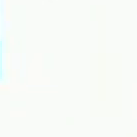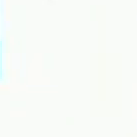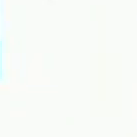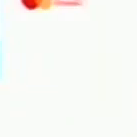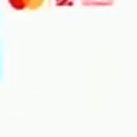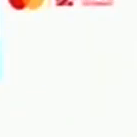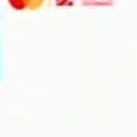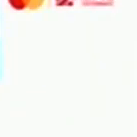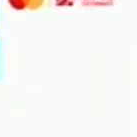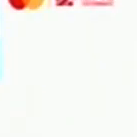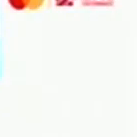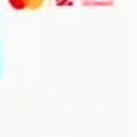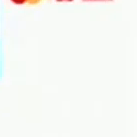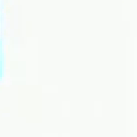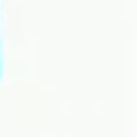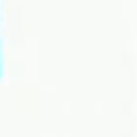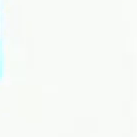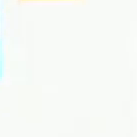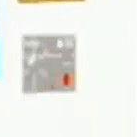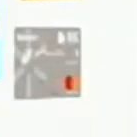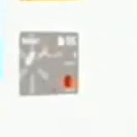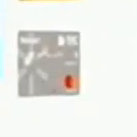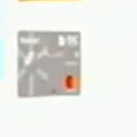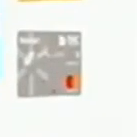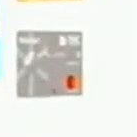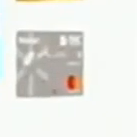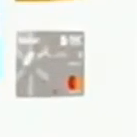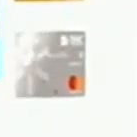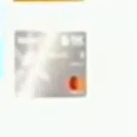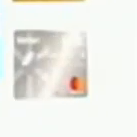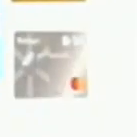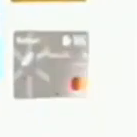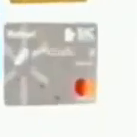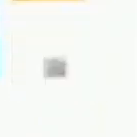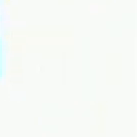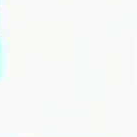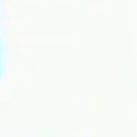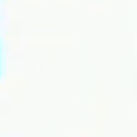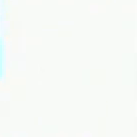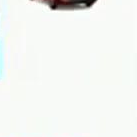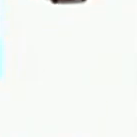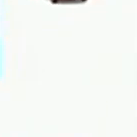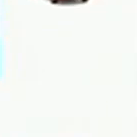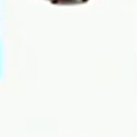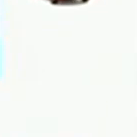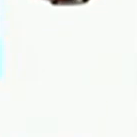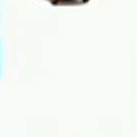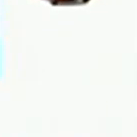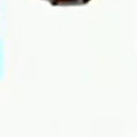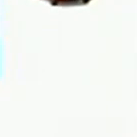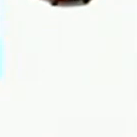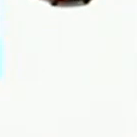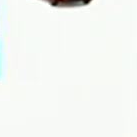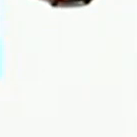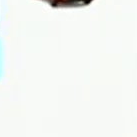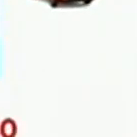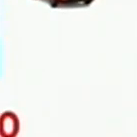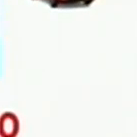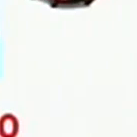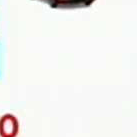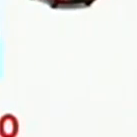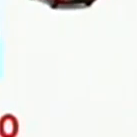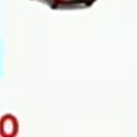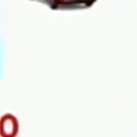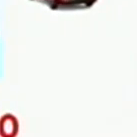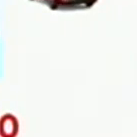los premios Sobre Ruedas. Paga con tus tarjetas Walmart, Mastercard de Bacredomatic y todas tus compras mayores a